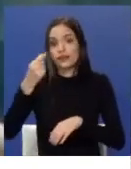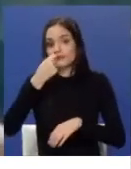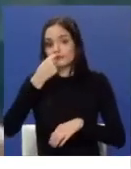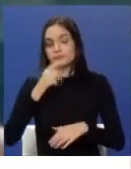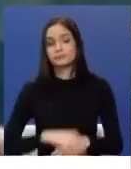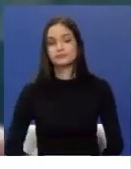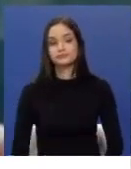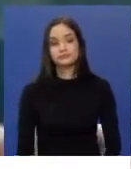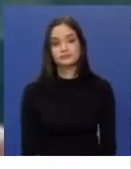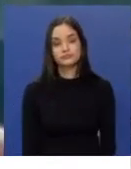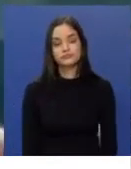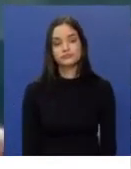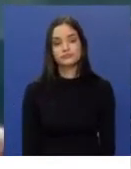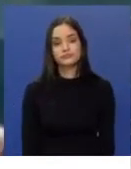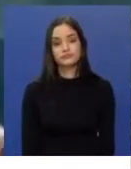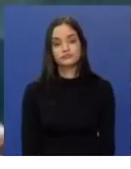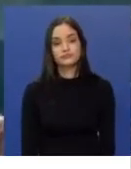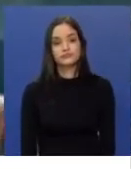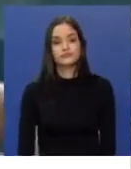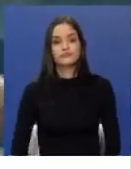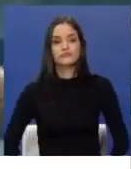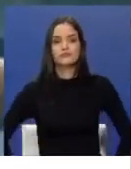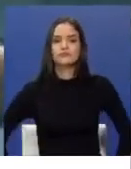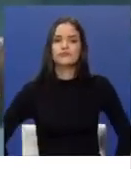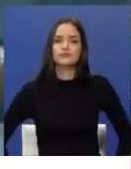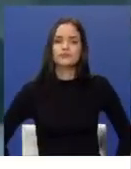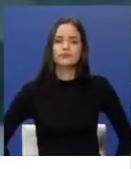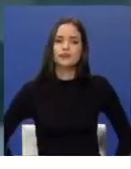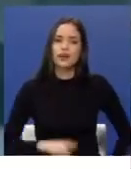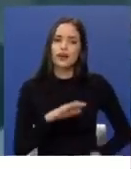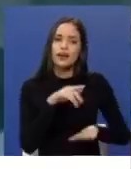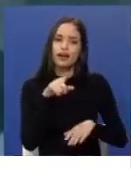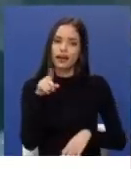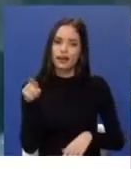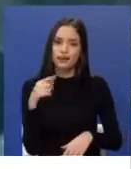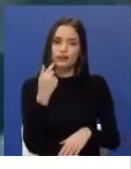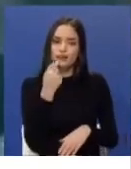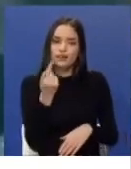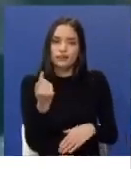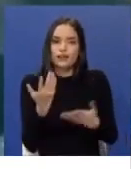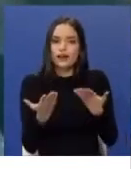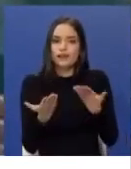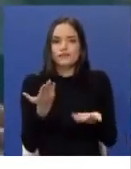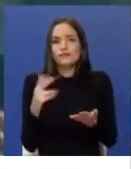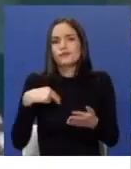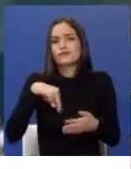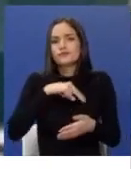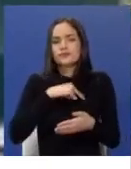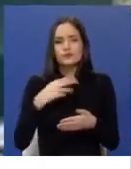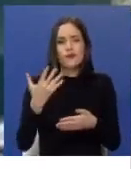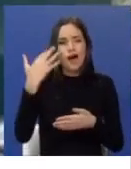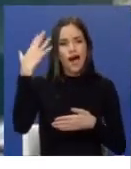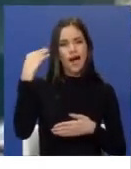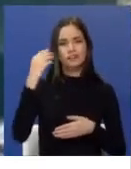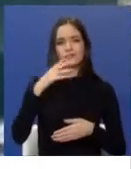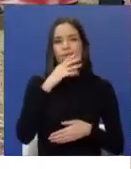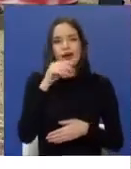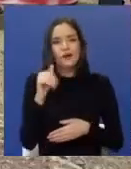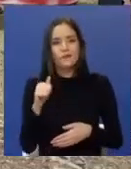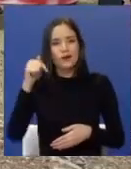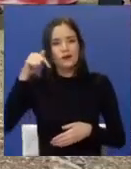están invadiendo nuestras áreas, que de repente ellos dicen no, porque nosotros, mis abuelos llegaron hace 70 años.